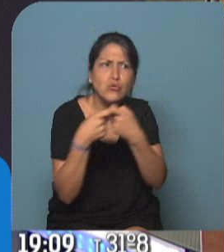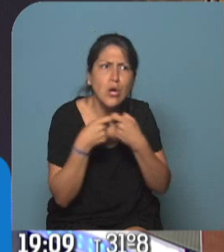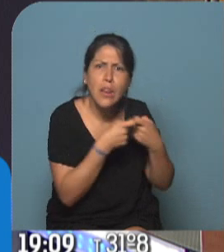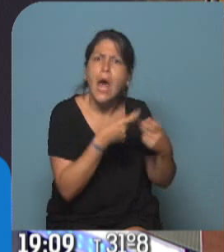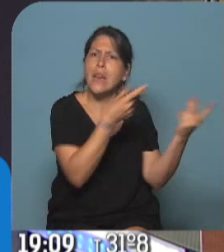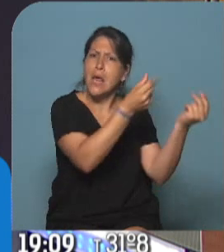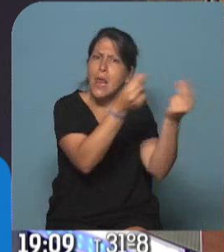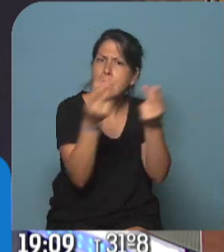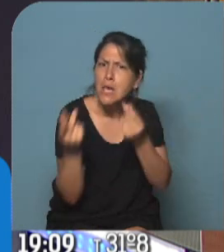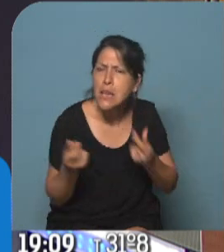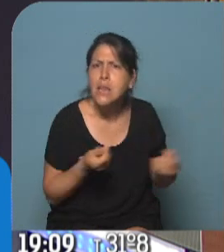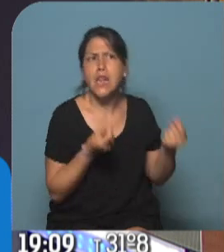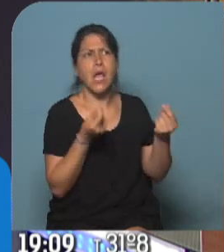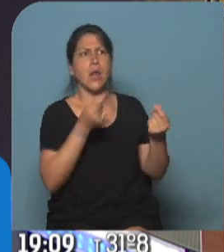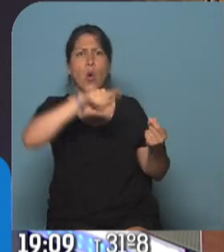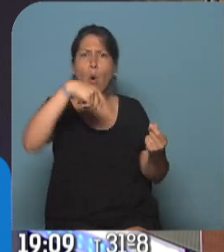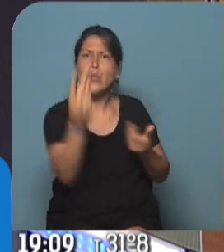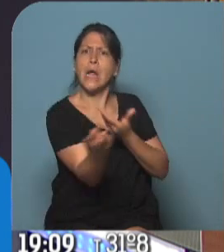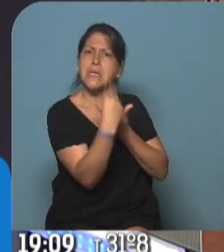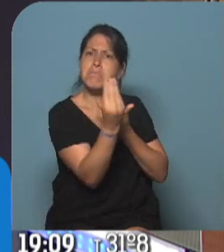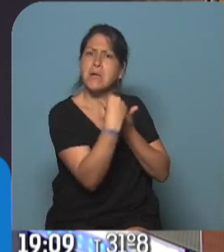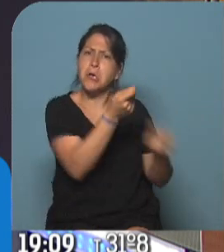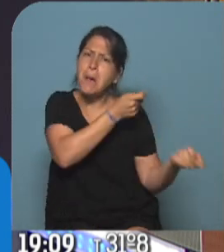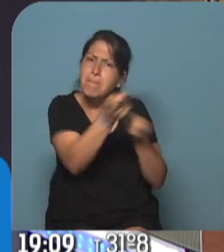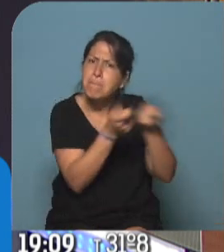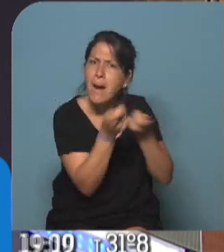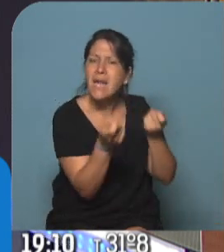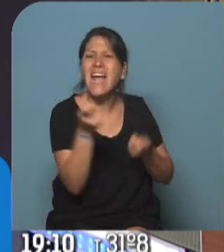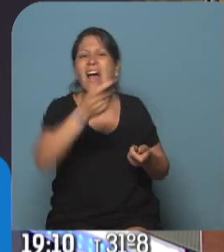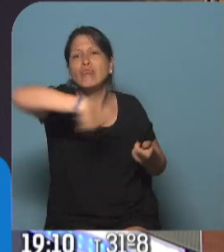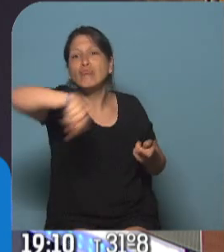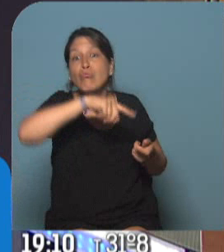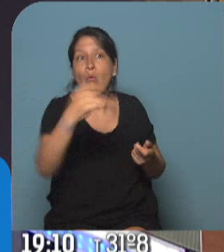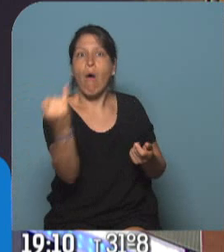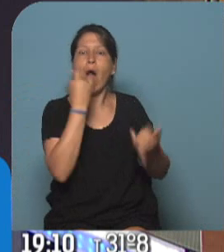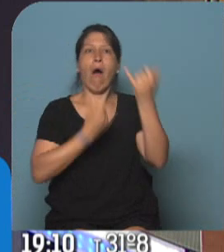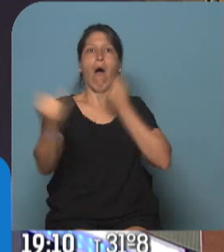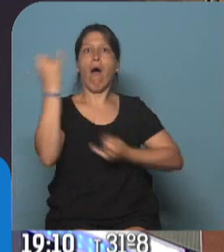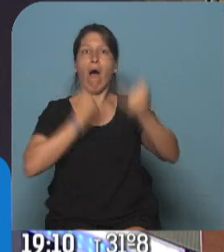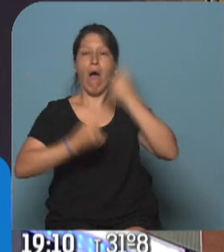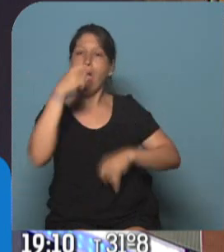que se sospecha. Estas son, insisto, algunas de las cosas que circularon, que se pudieron tomar conocimiento